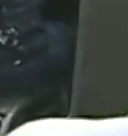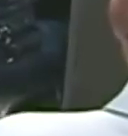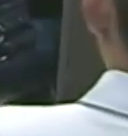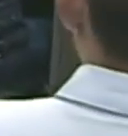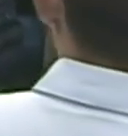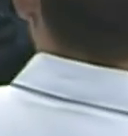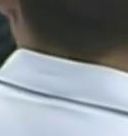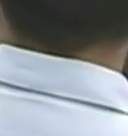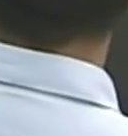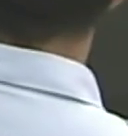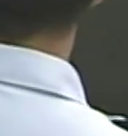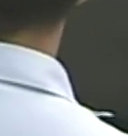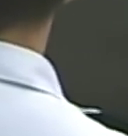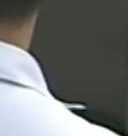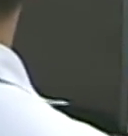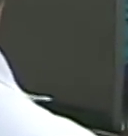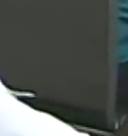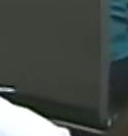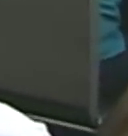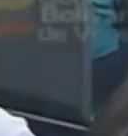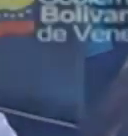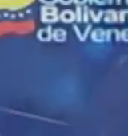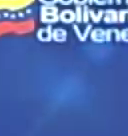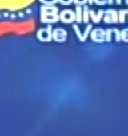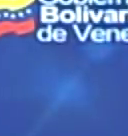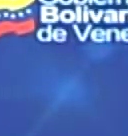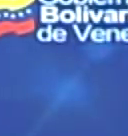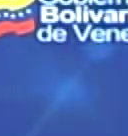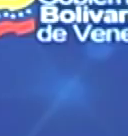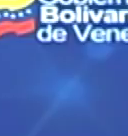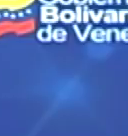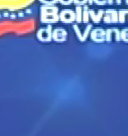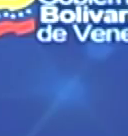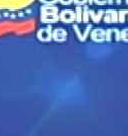Agencia Bolivariana para Actividades Espaciales,